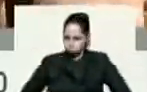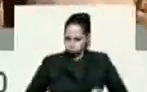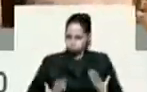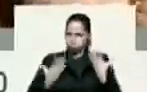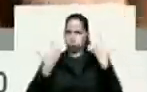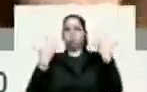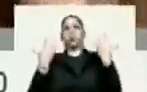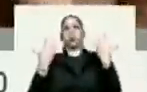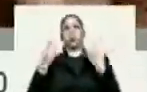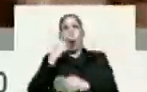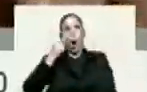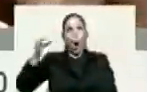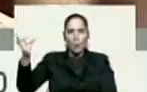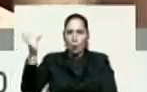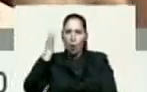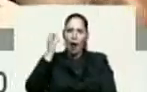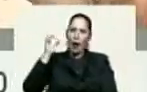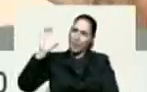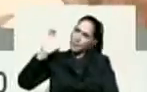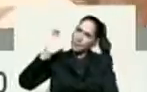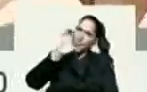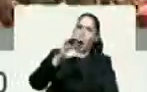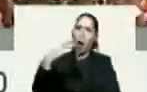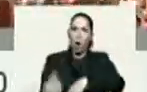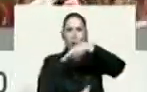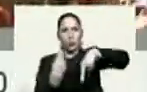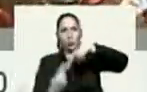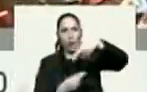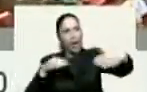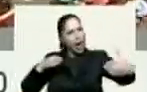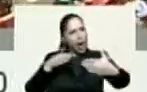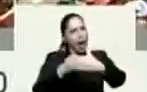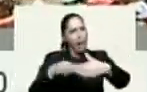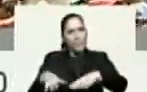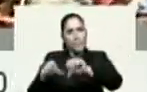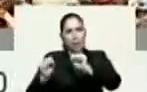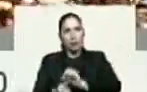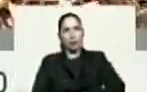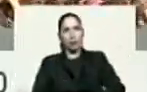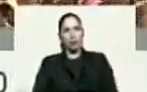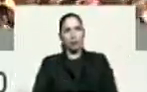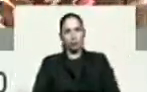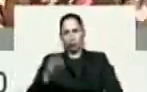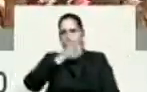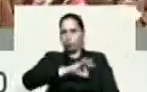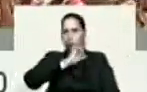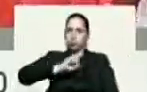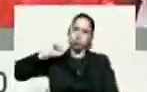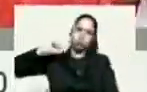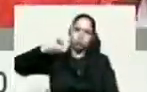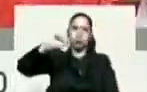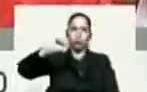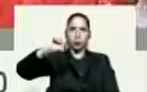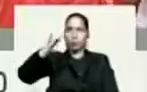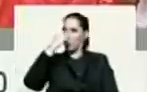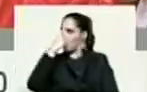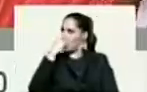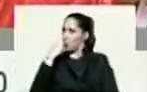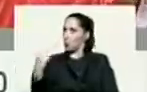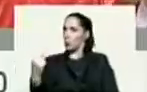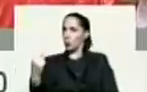mujeres, patriotas, revolucionarios, antiimperialistas, socialistas,